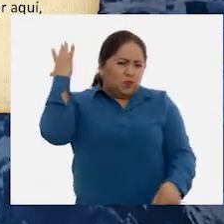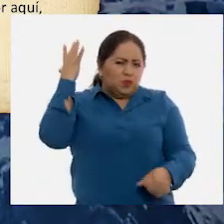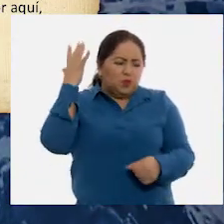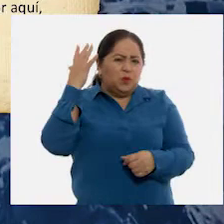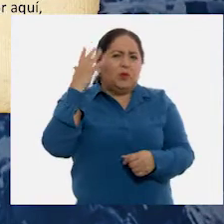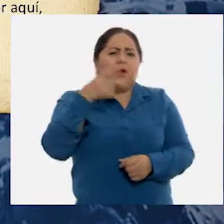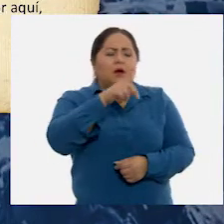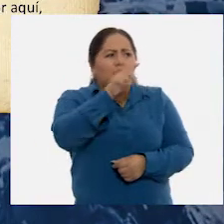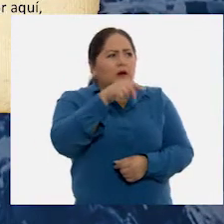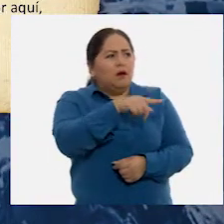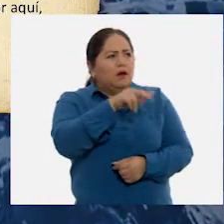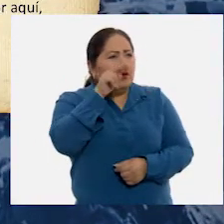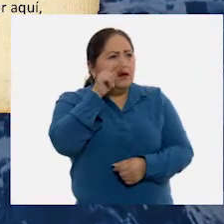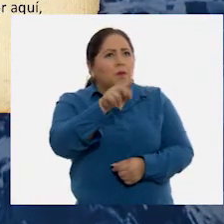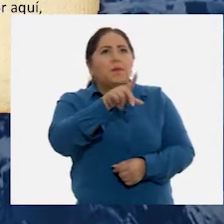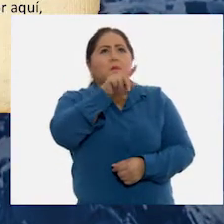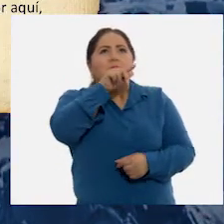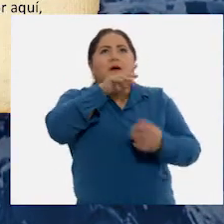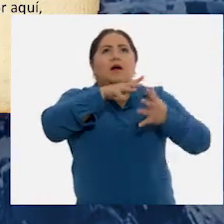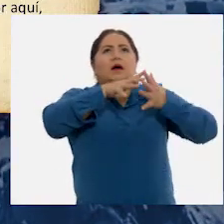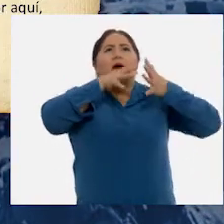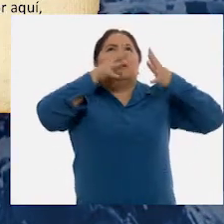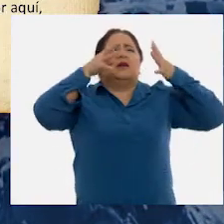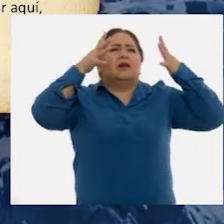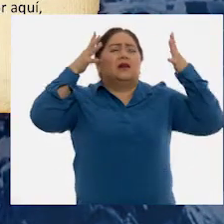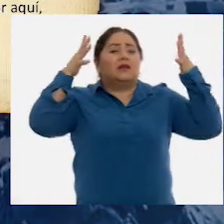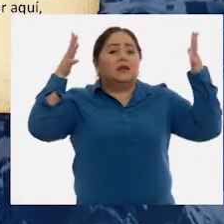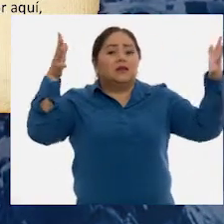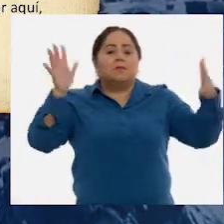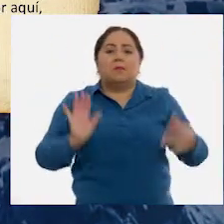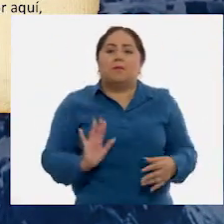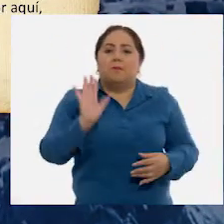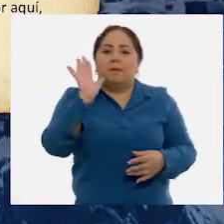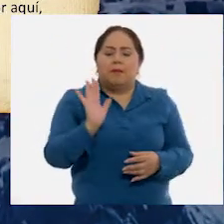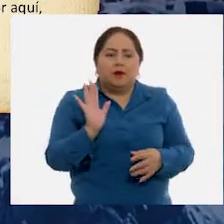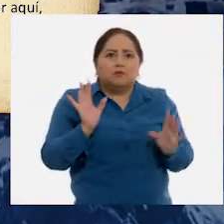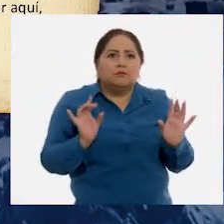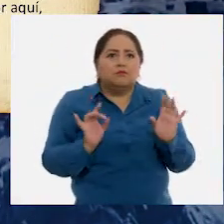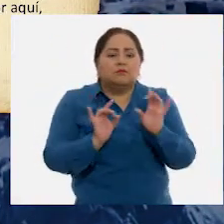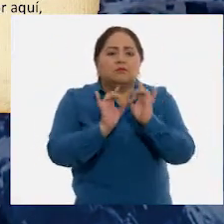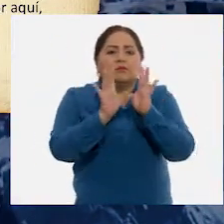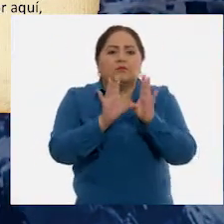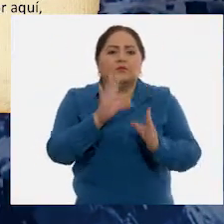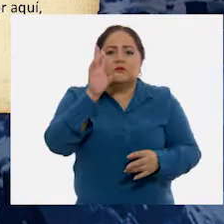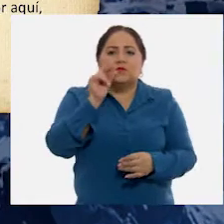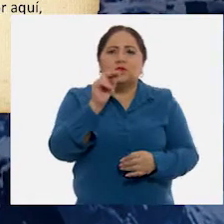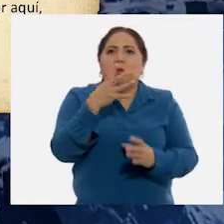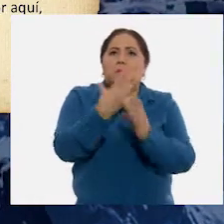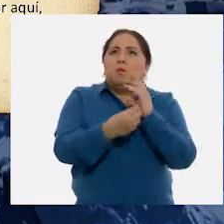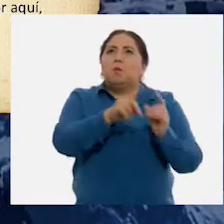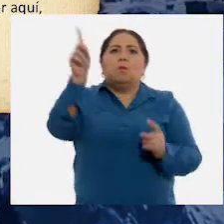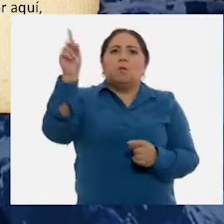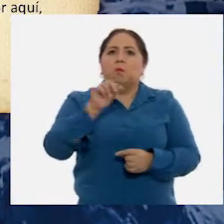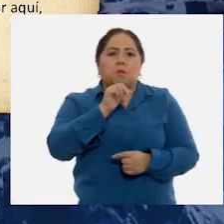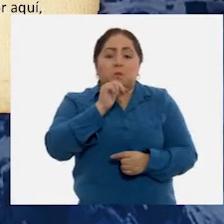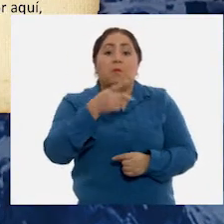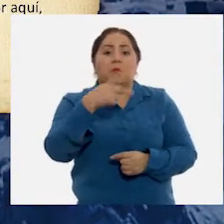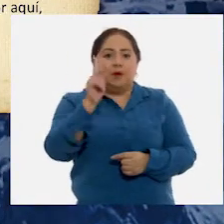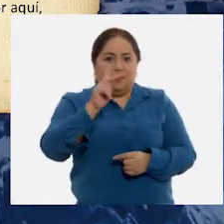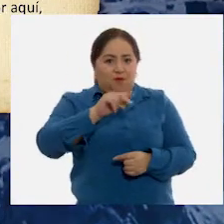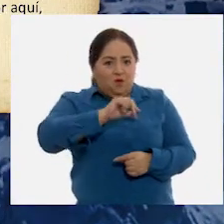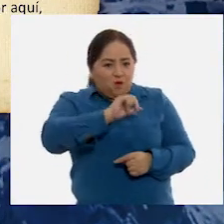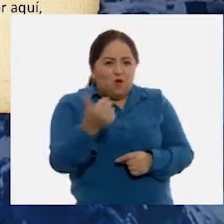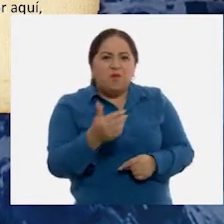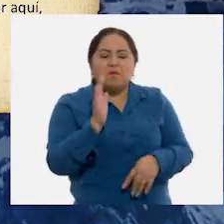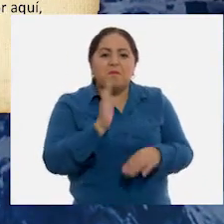haga usted de cuenta un pájaro grande, muy grande, que parece de repente que ni se bulle siquiera. Y aquí va lo